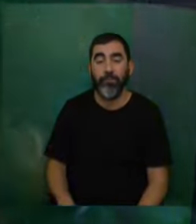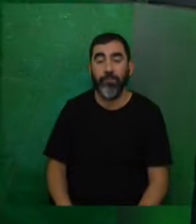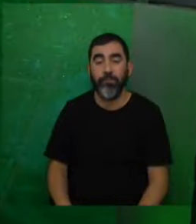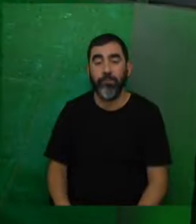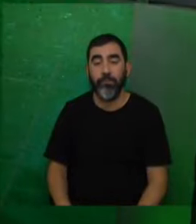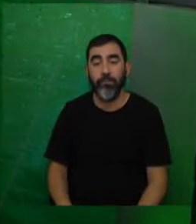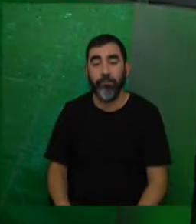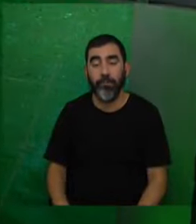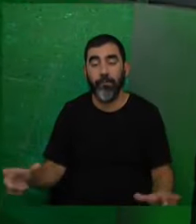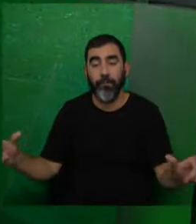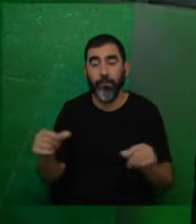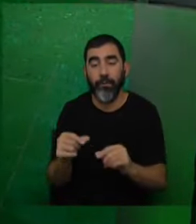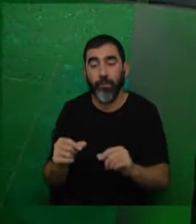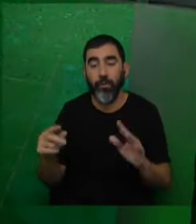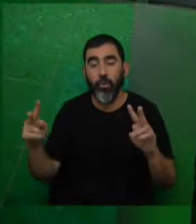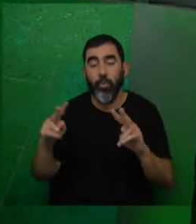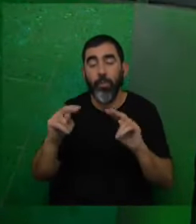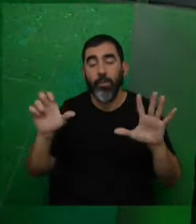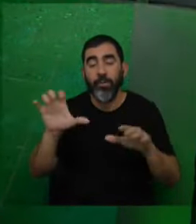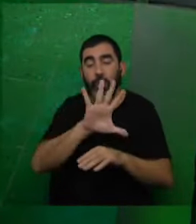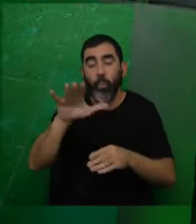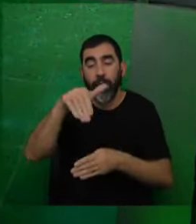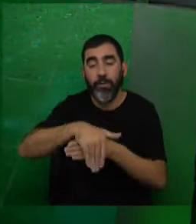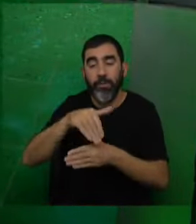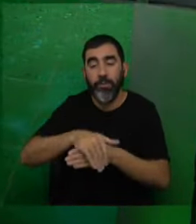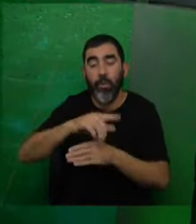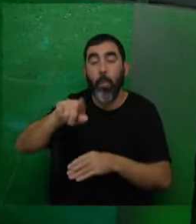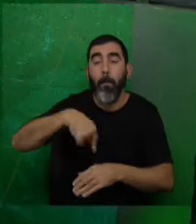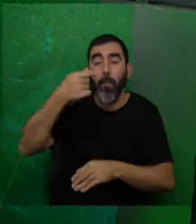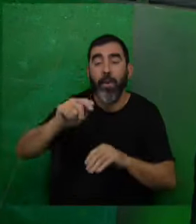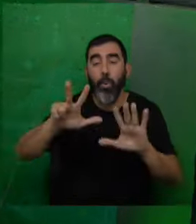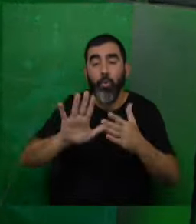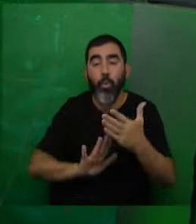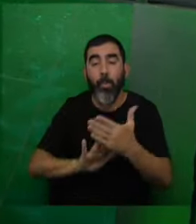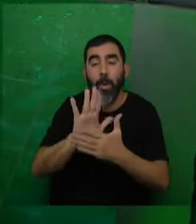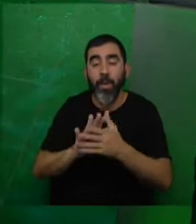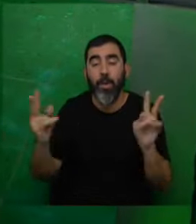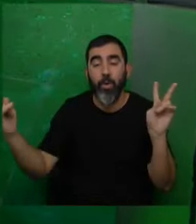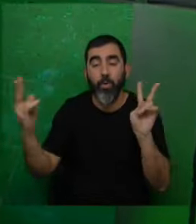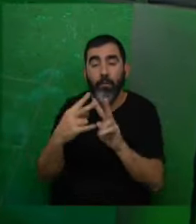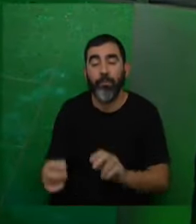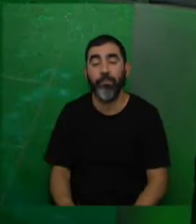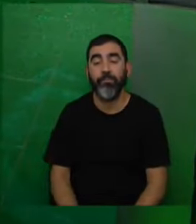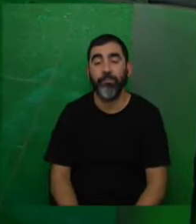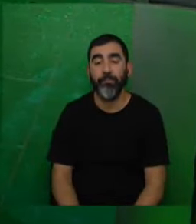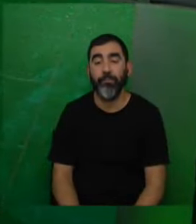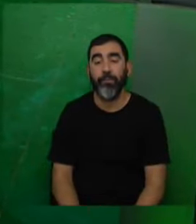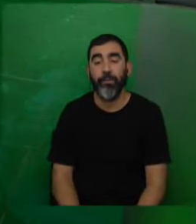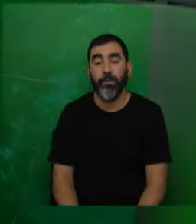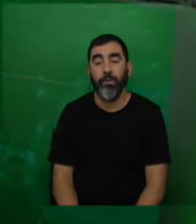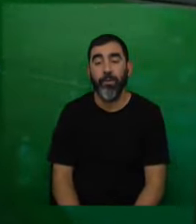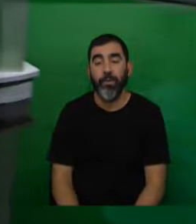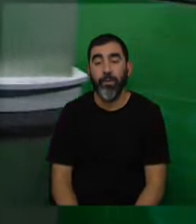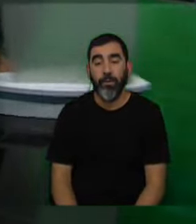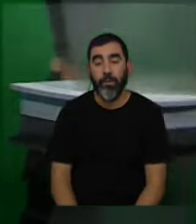evacuados nos vamos volvemos 18:55 la edición central o mañana a las 8 de la mañana Que pasen bien Hasta